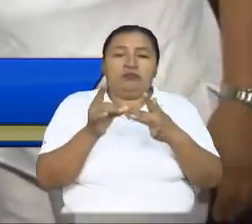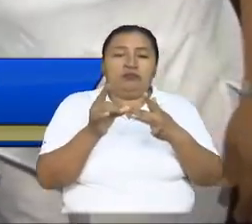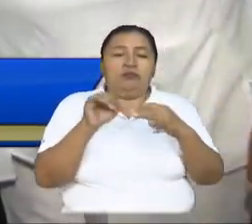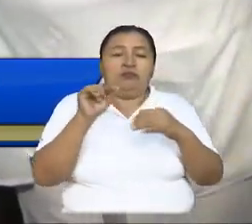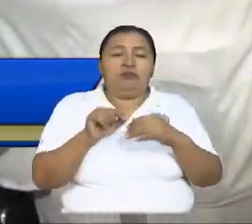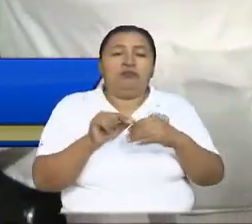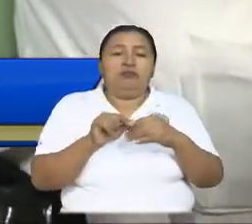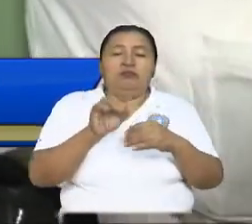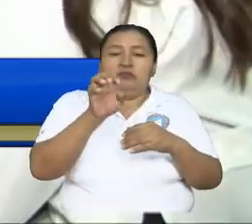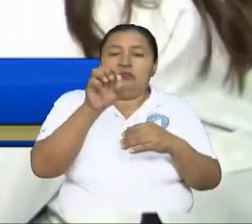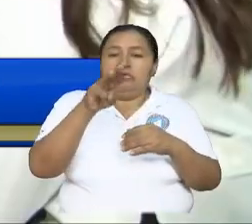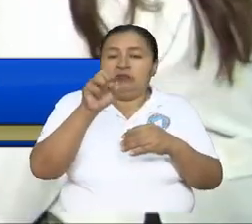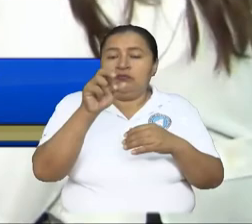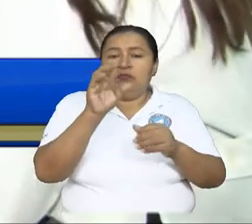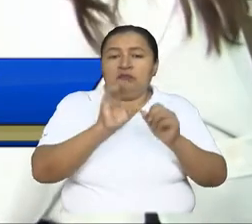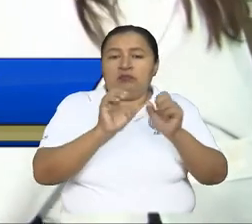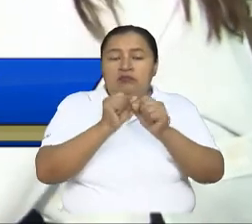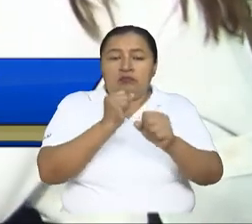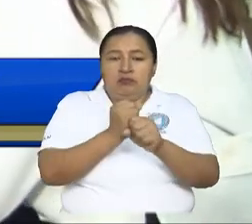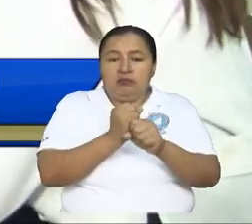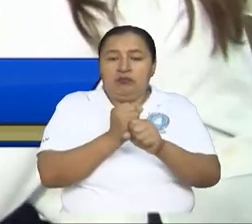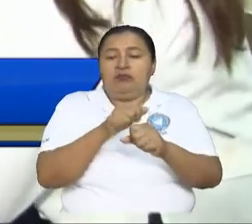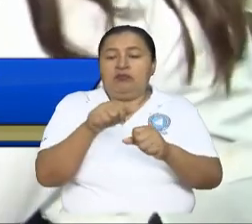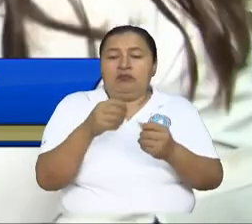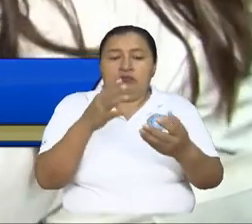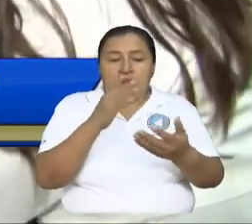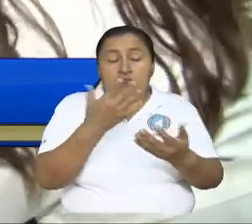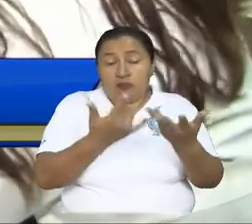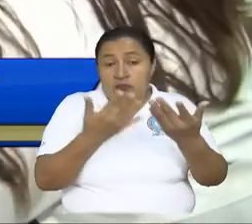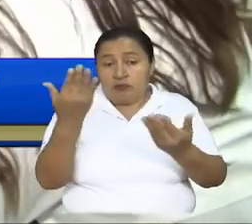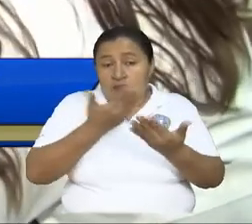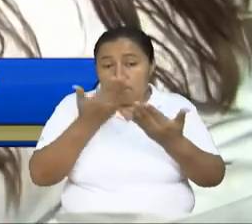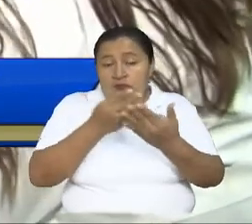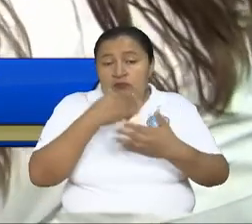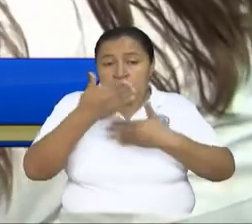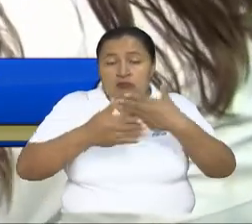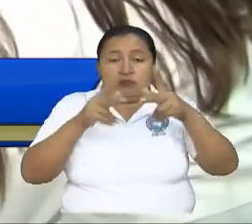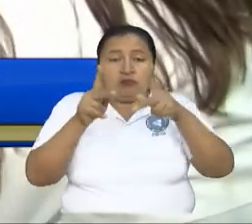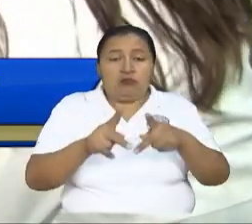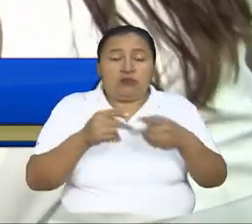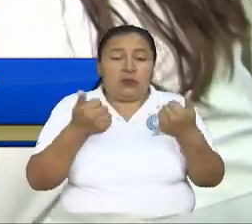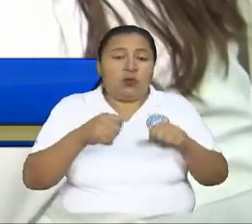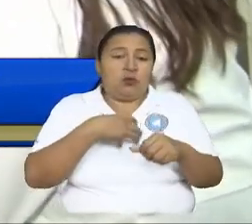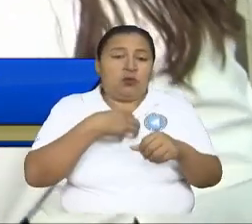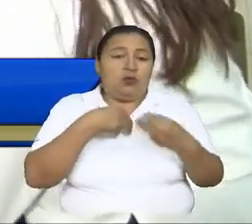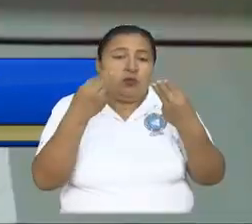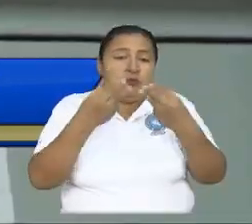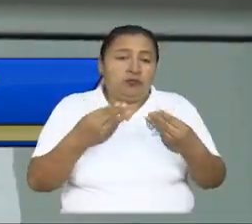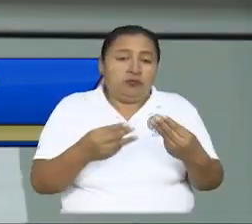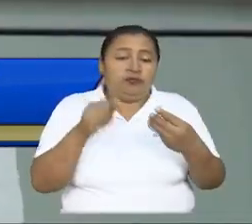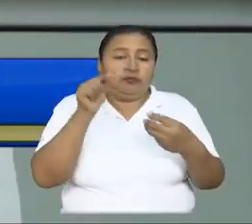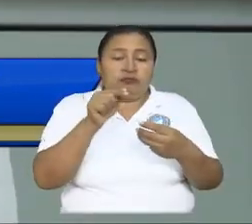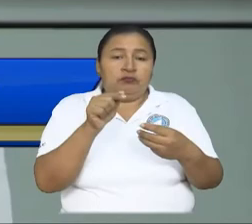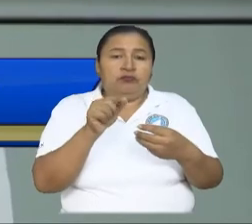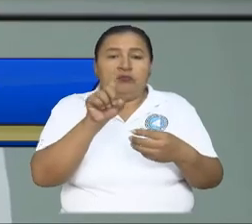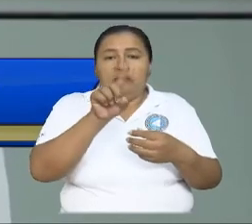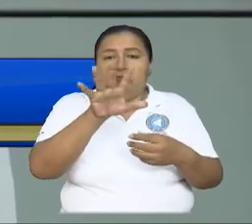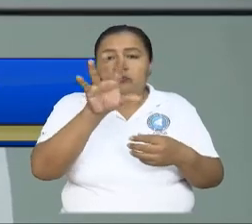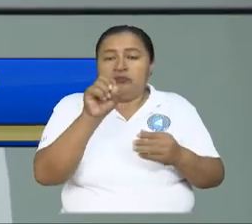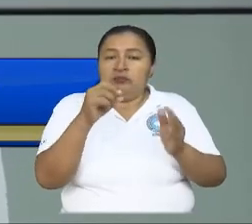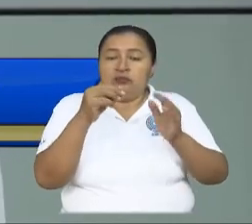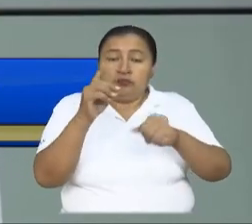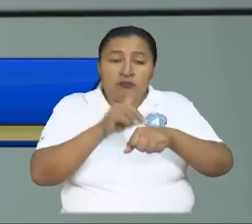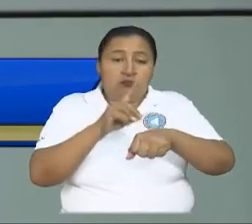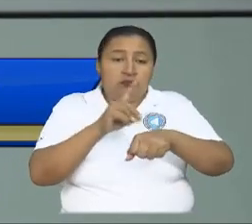helmer que año con año nosotros preparamos nuestros recursos estos 150